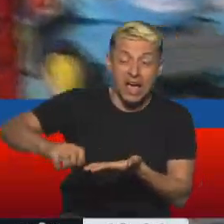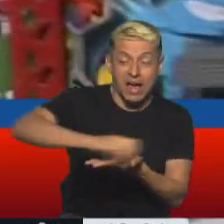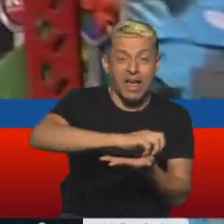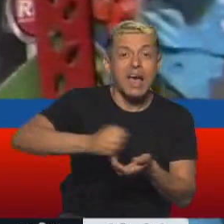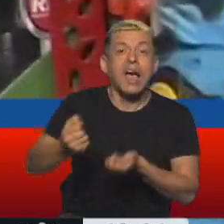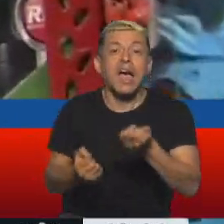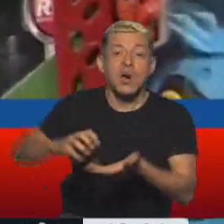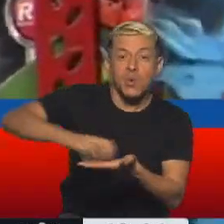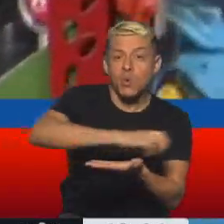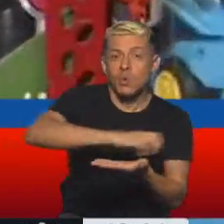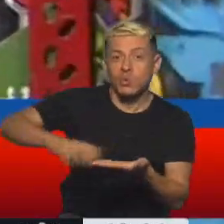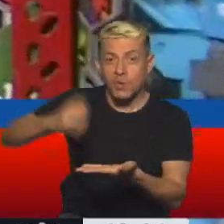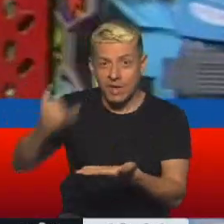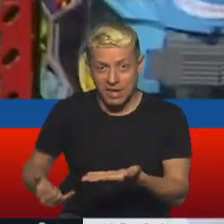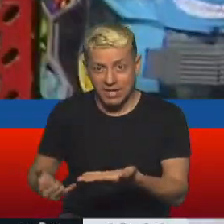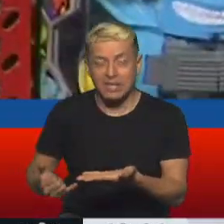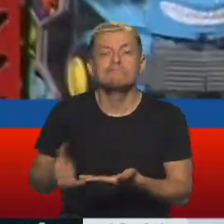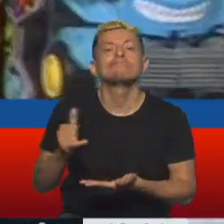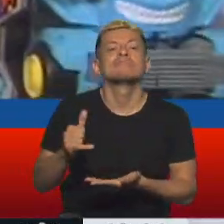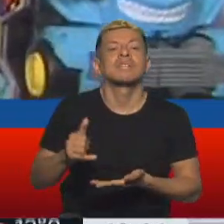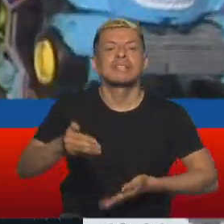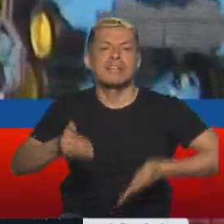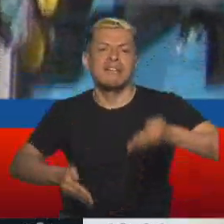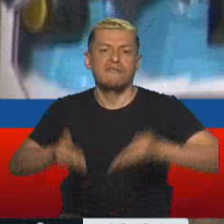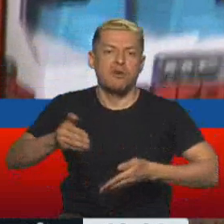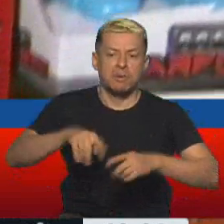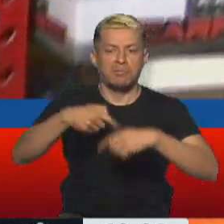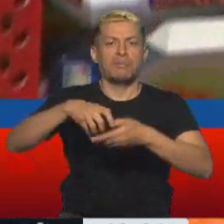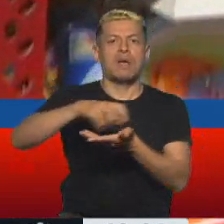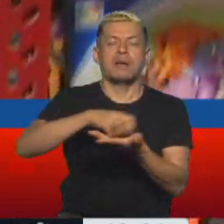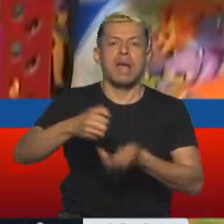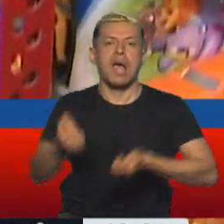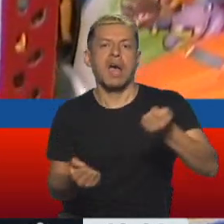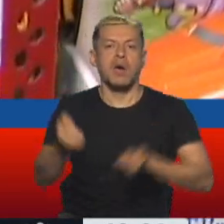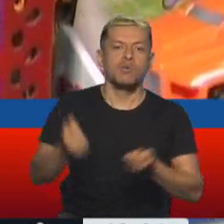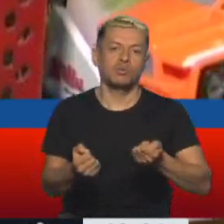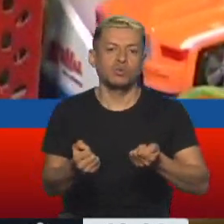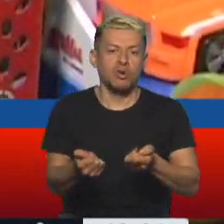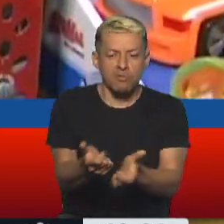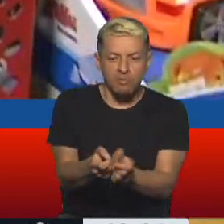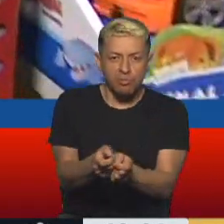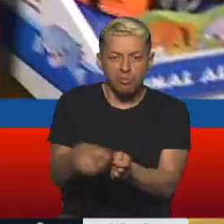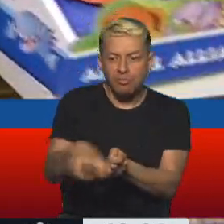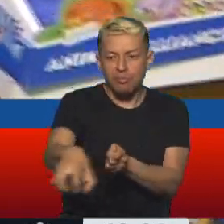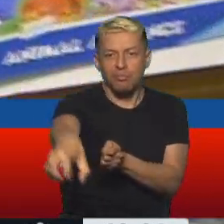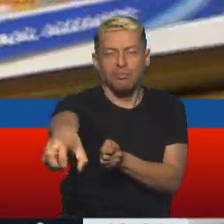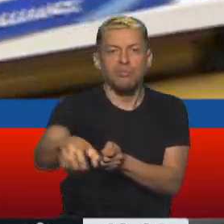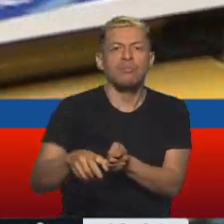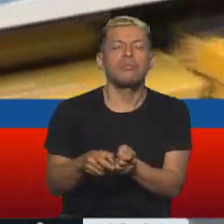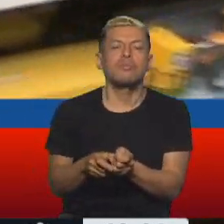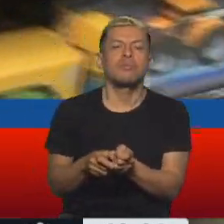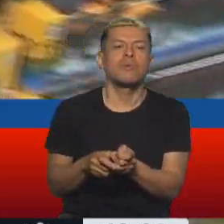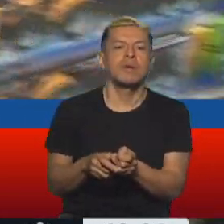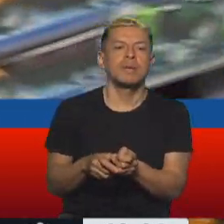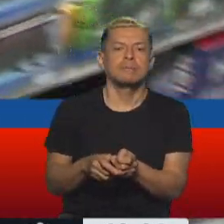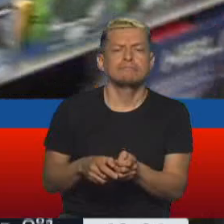es lo que más piden los chicos. Así es, tienen Transformer, autos, autos a fricción, autos a control remoto, Transformer, vehículos que se